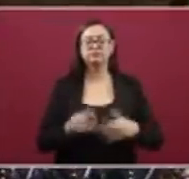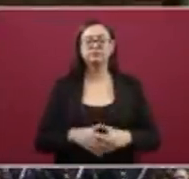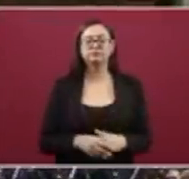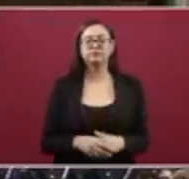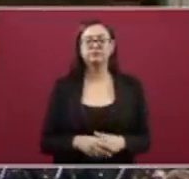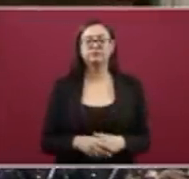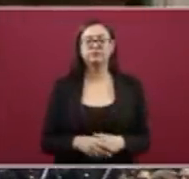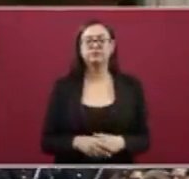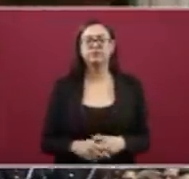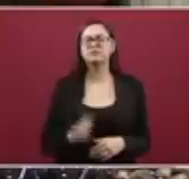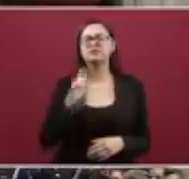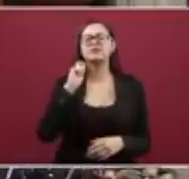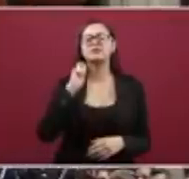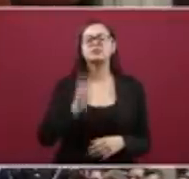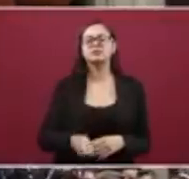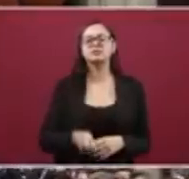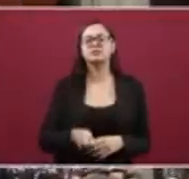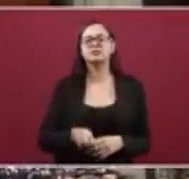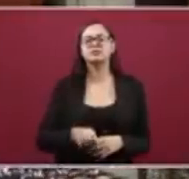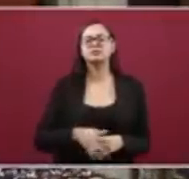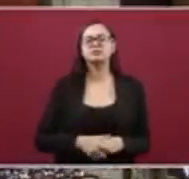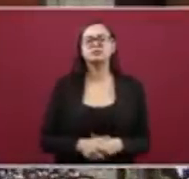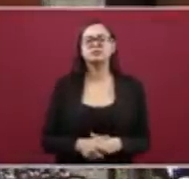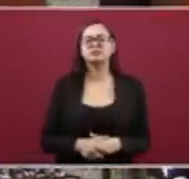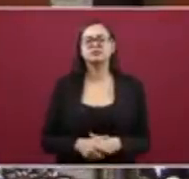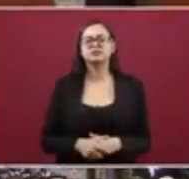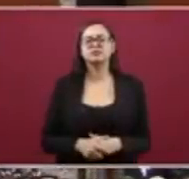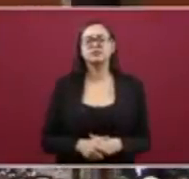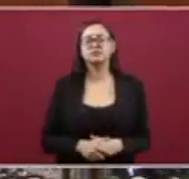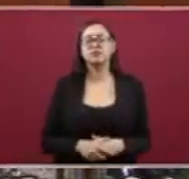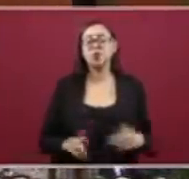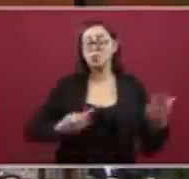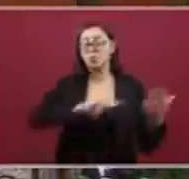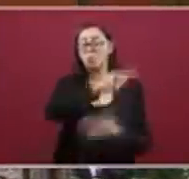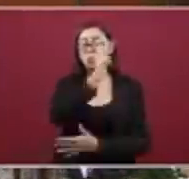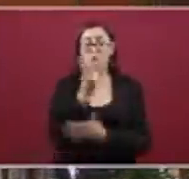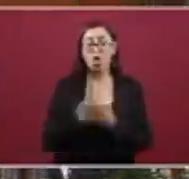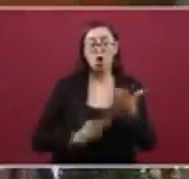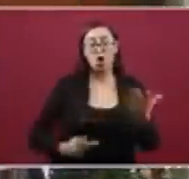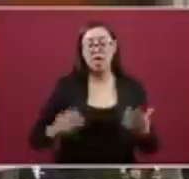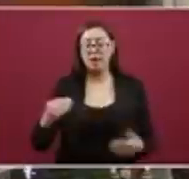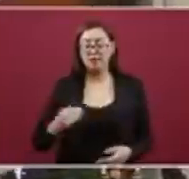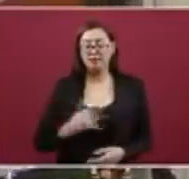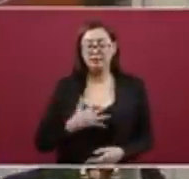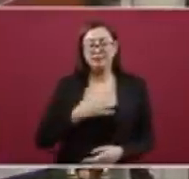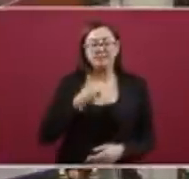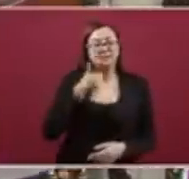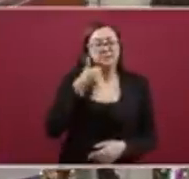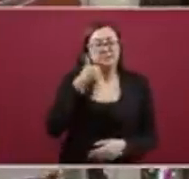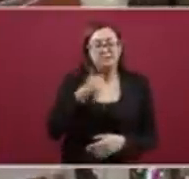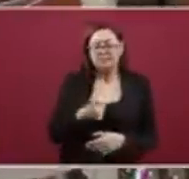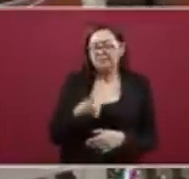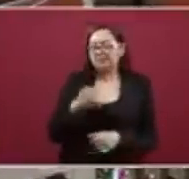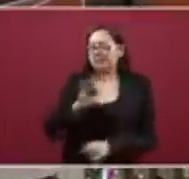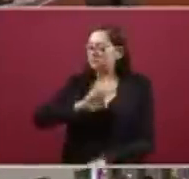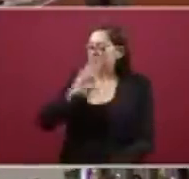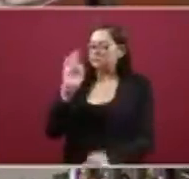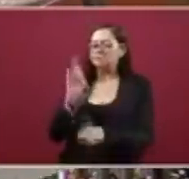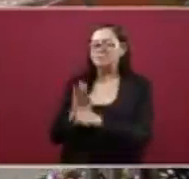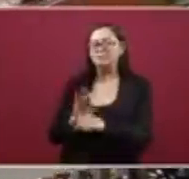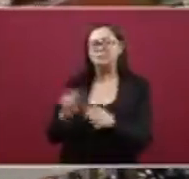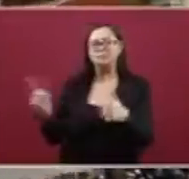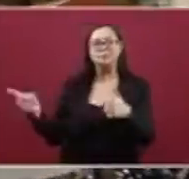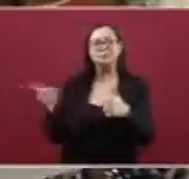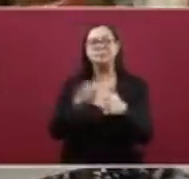consiste en que todos los programas de bienestar tienen como población preferente a las comunidades